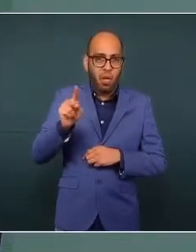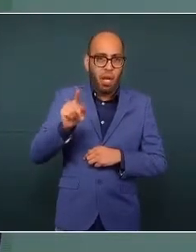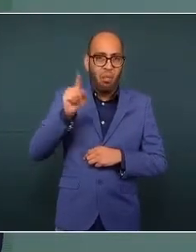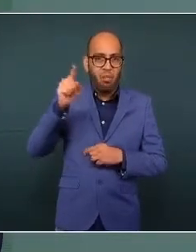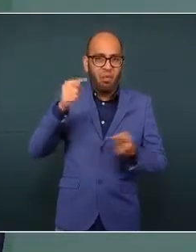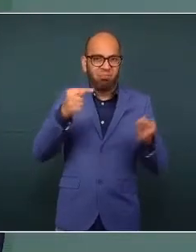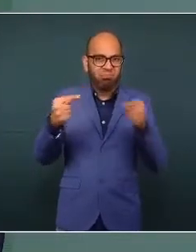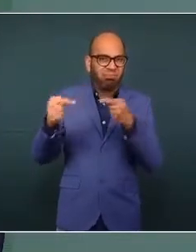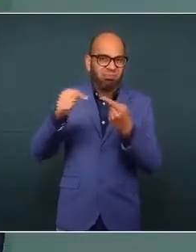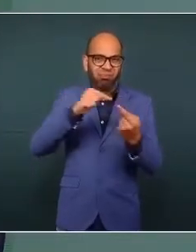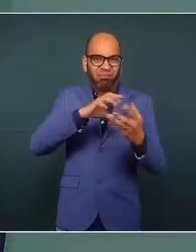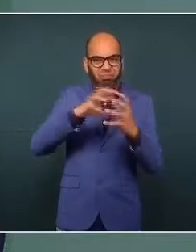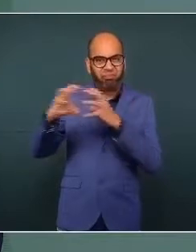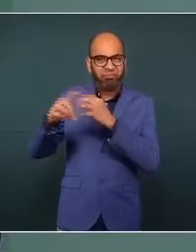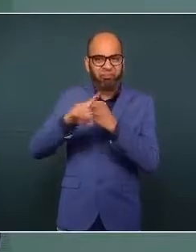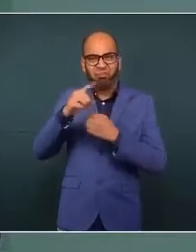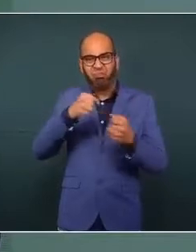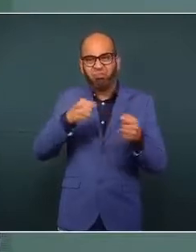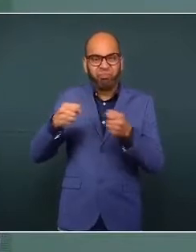Me dolió mucho